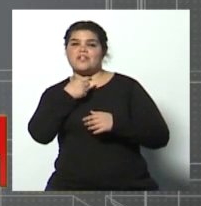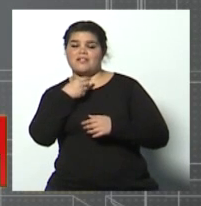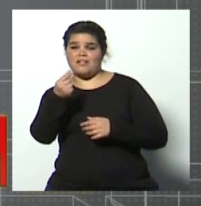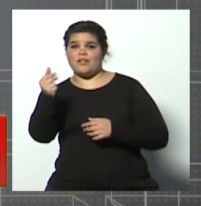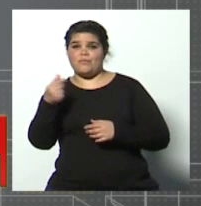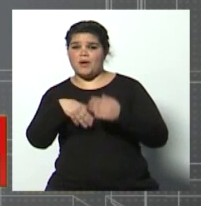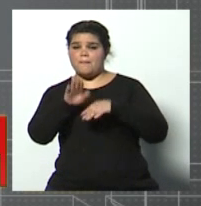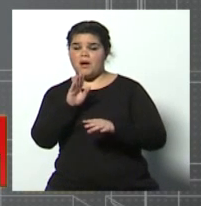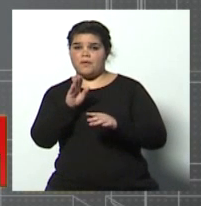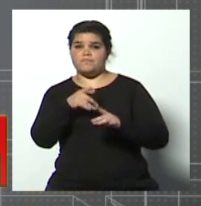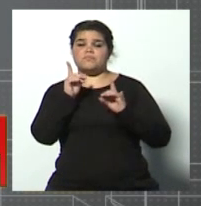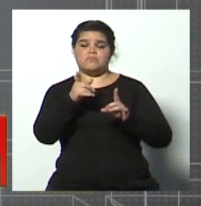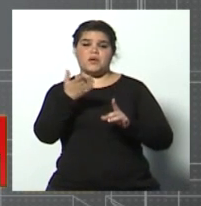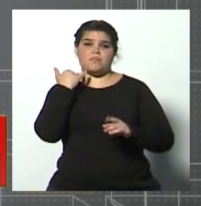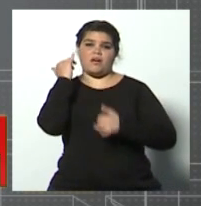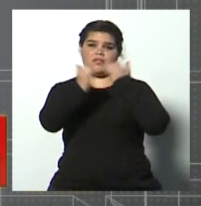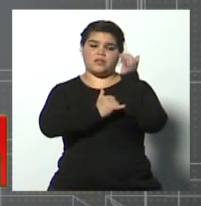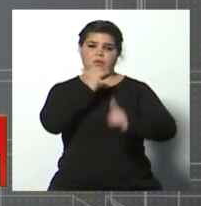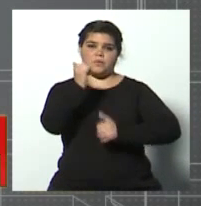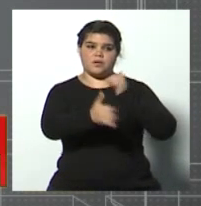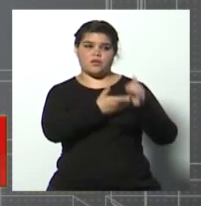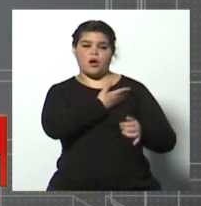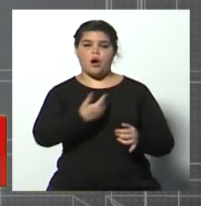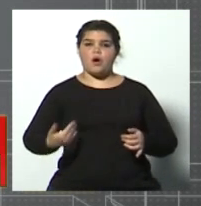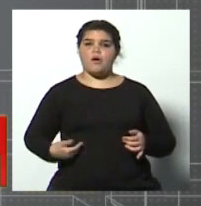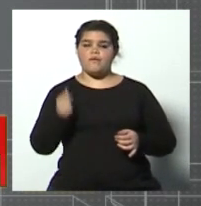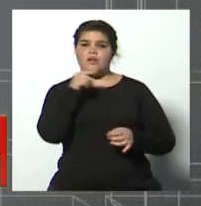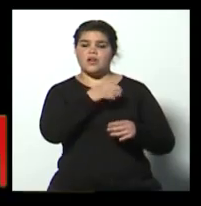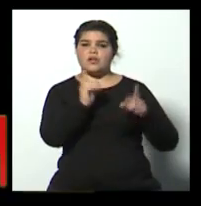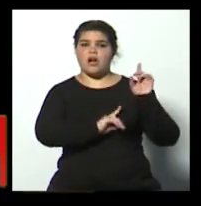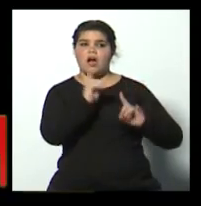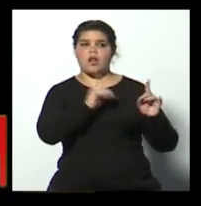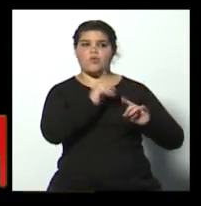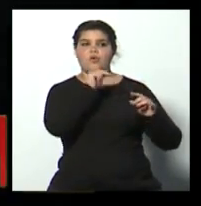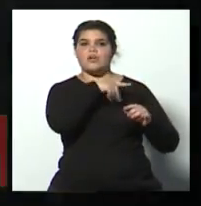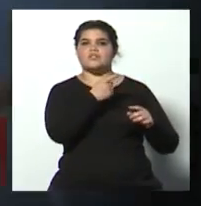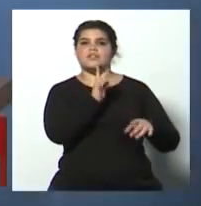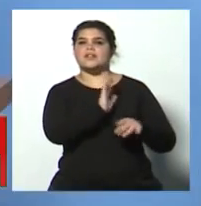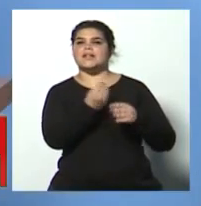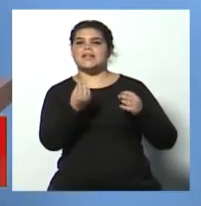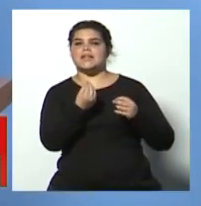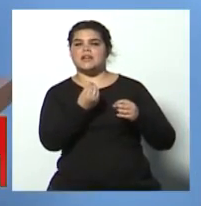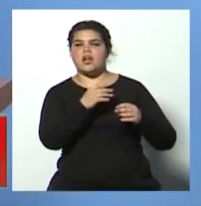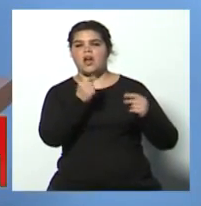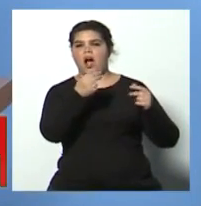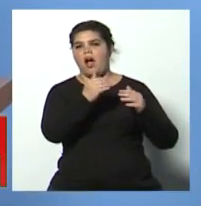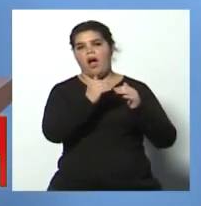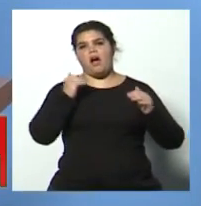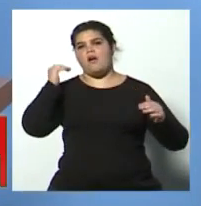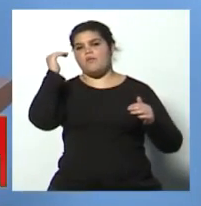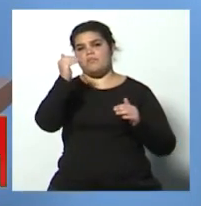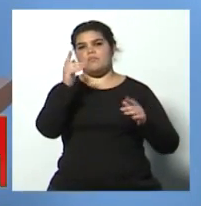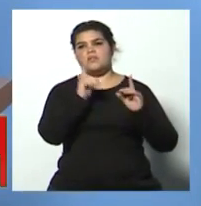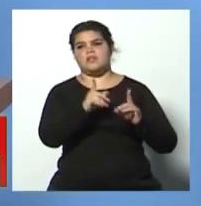te digo, el gobierno, o por lo menos algunos de sus funcionarios, no hacen otra cosa que meterle más presión y más ruido a un